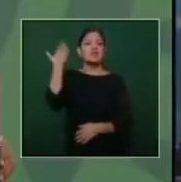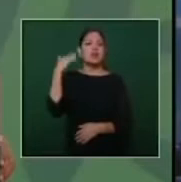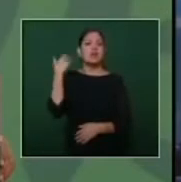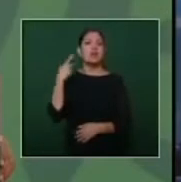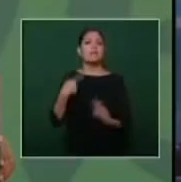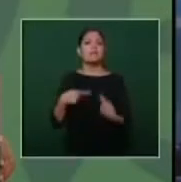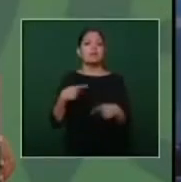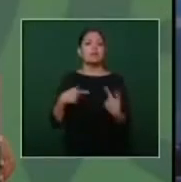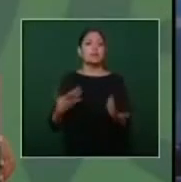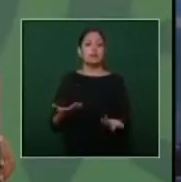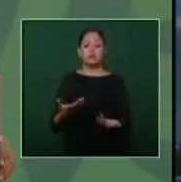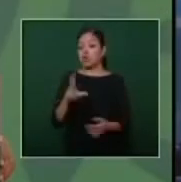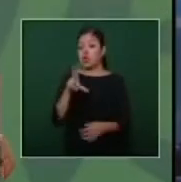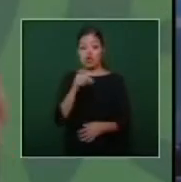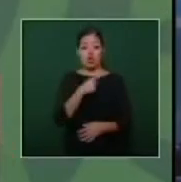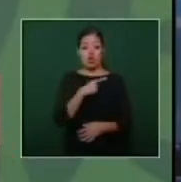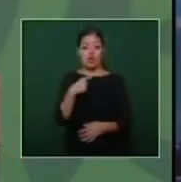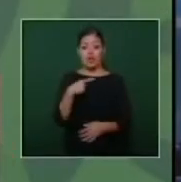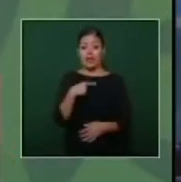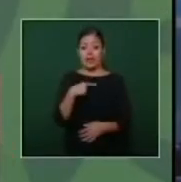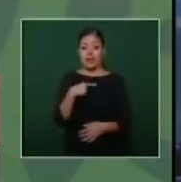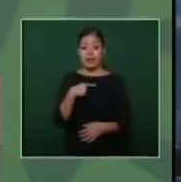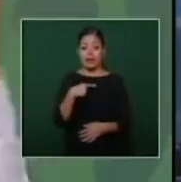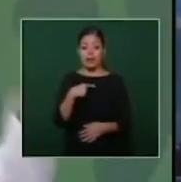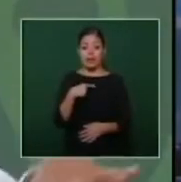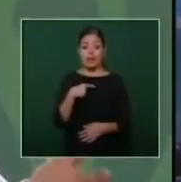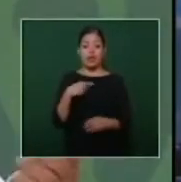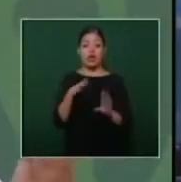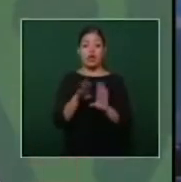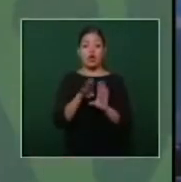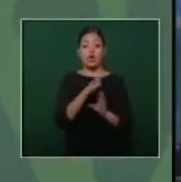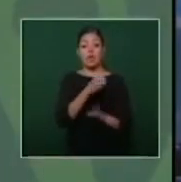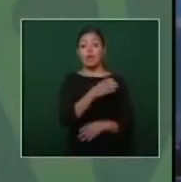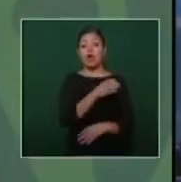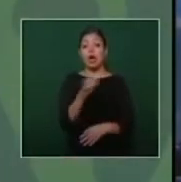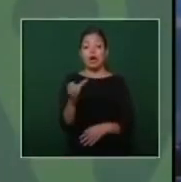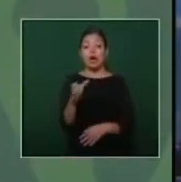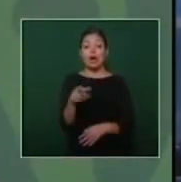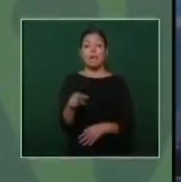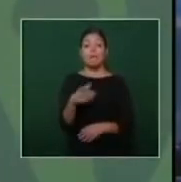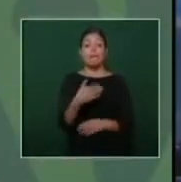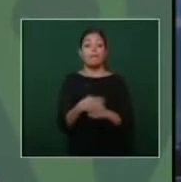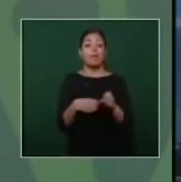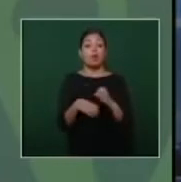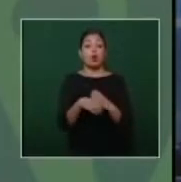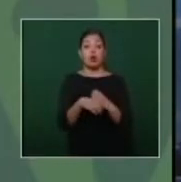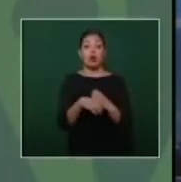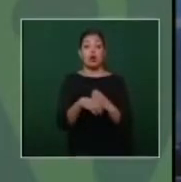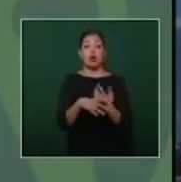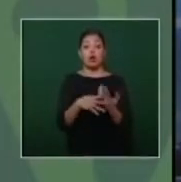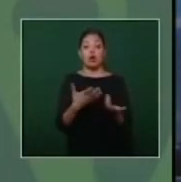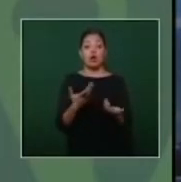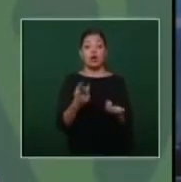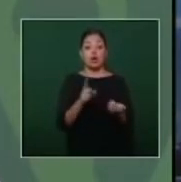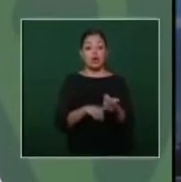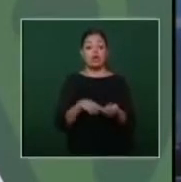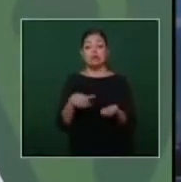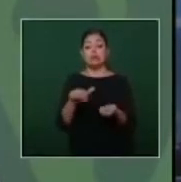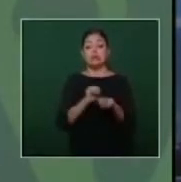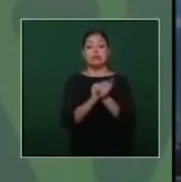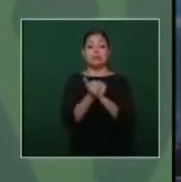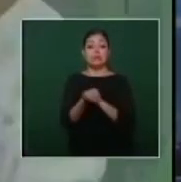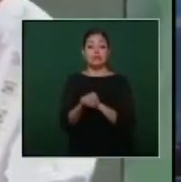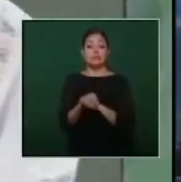aplicando diferentes estrategias para controlar la inflación, que es lo más importante. Y aunque no es